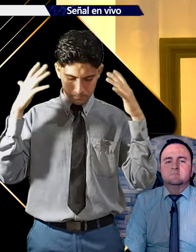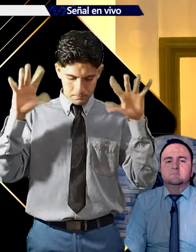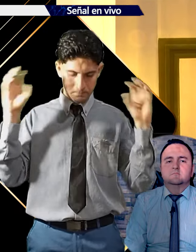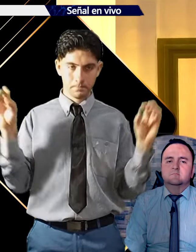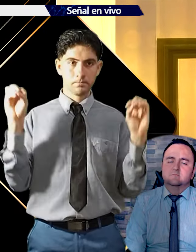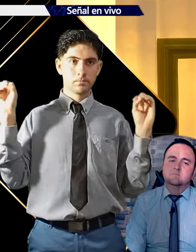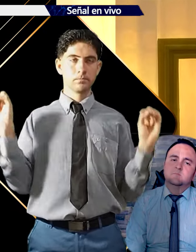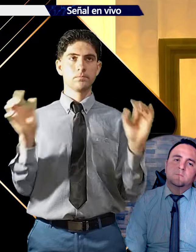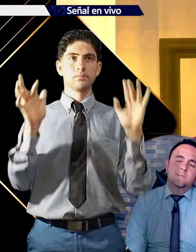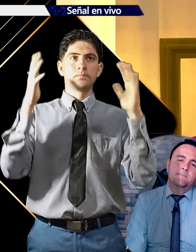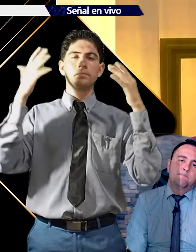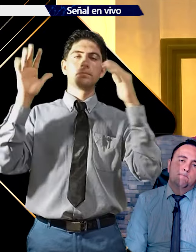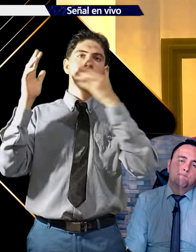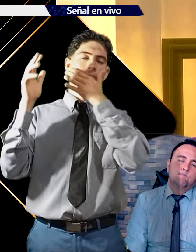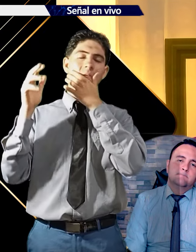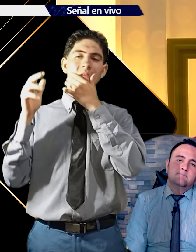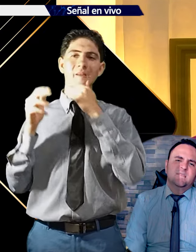hora.